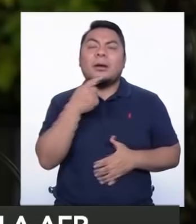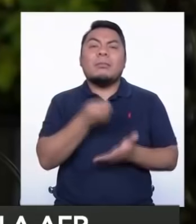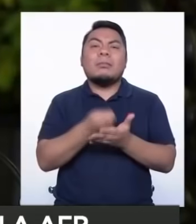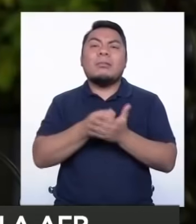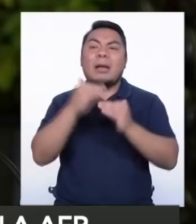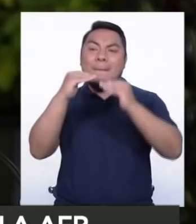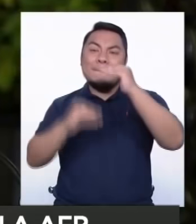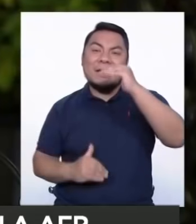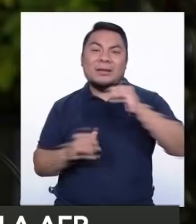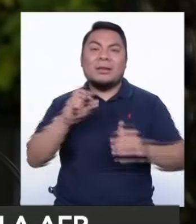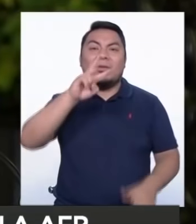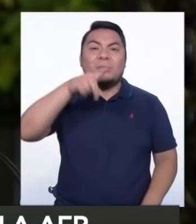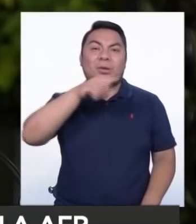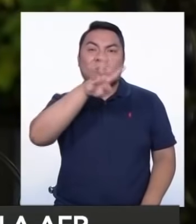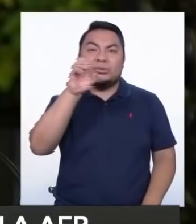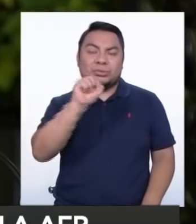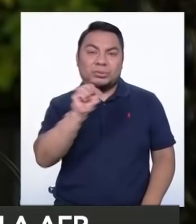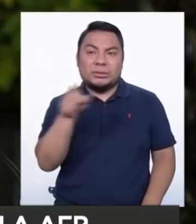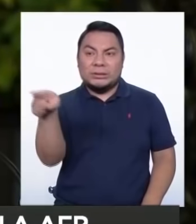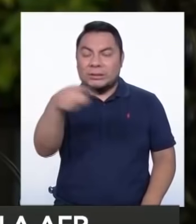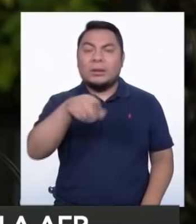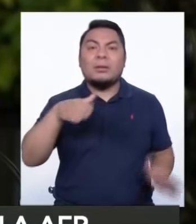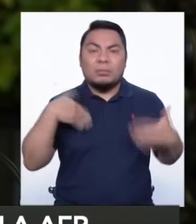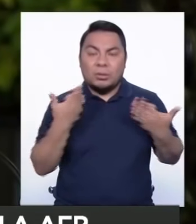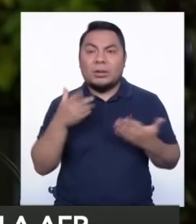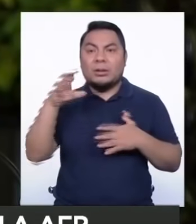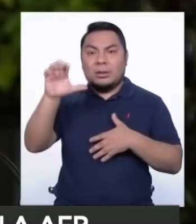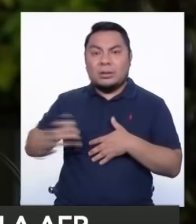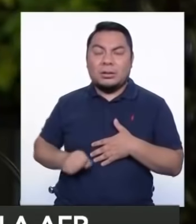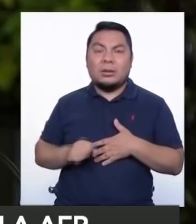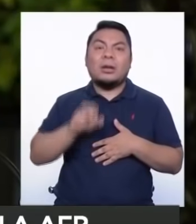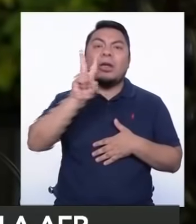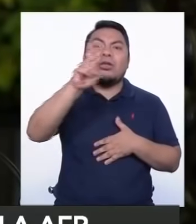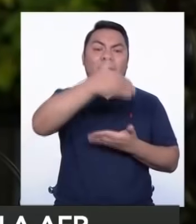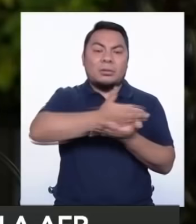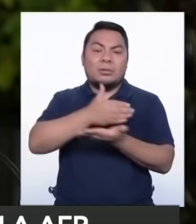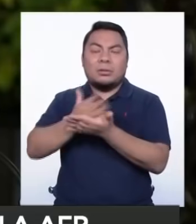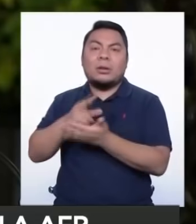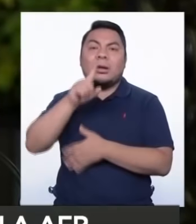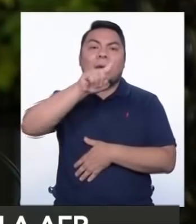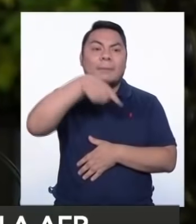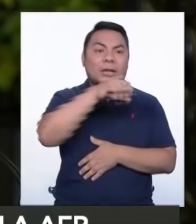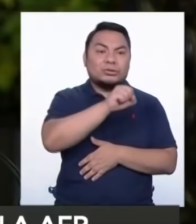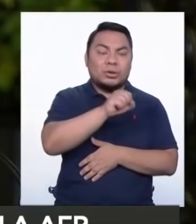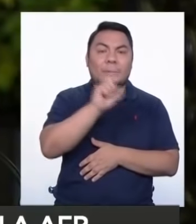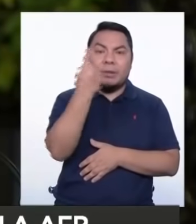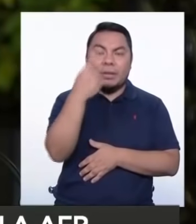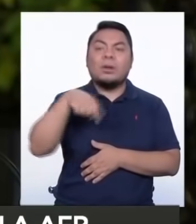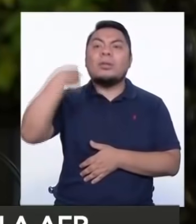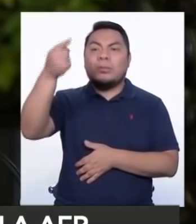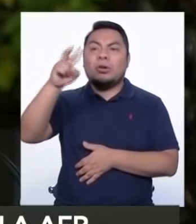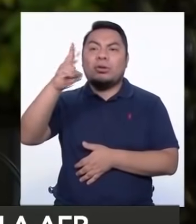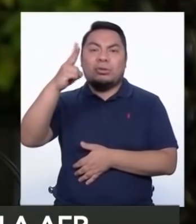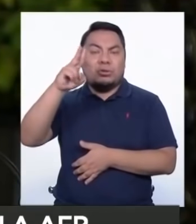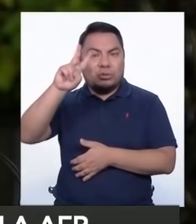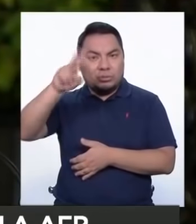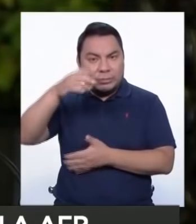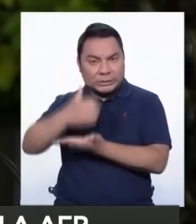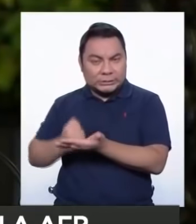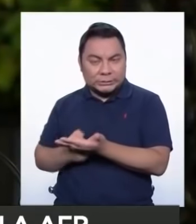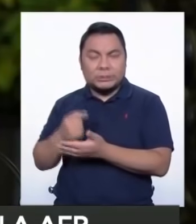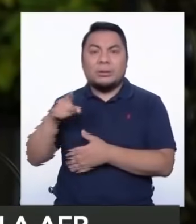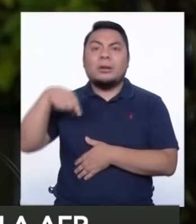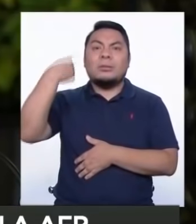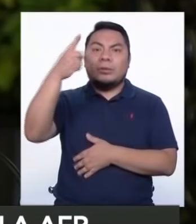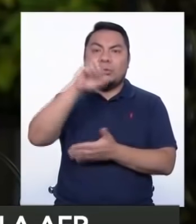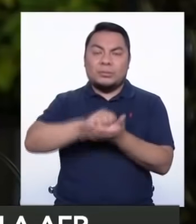menores a 2.400 soles, puedan retirar en 2 armadas de 1.000 soles cada una hasta 2.000 soles en los